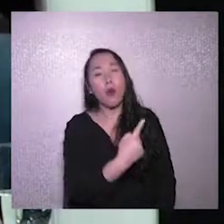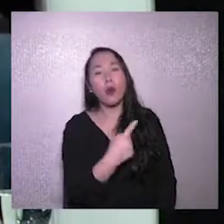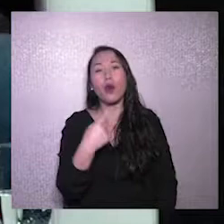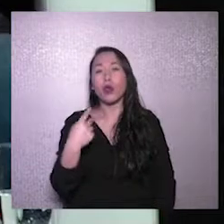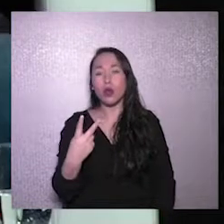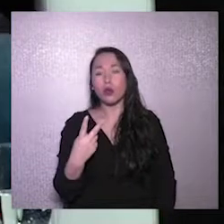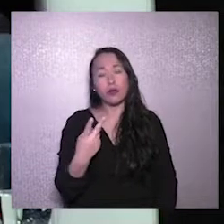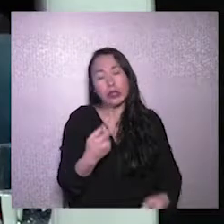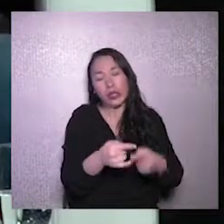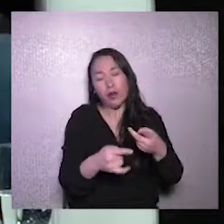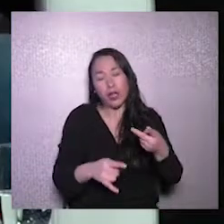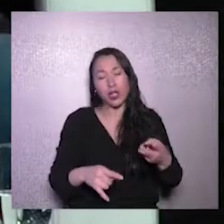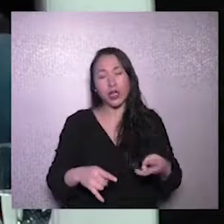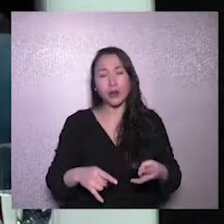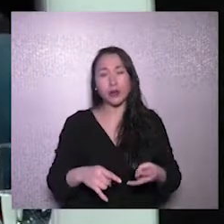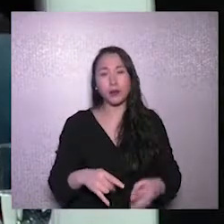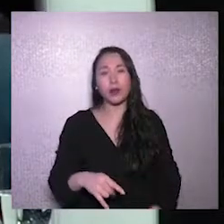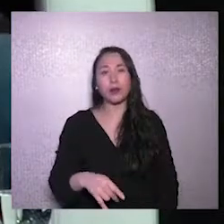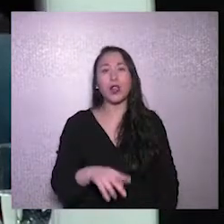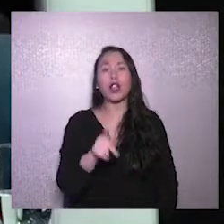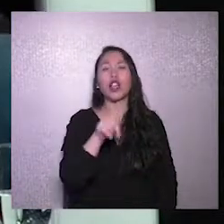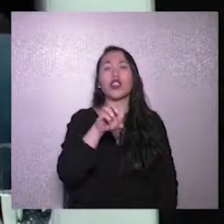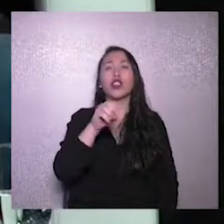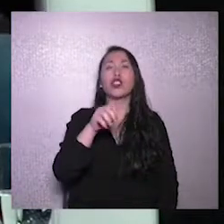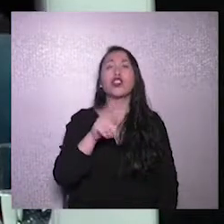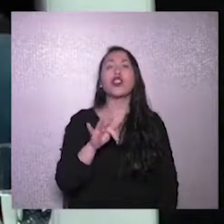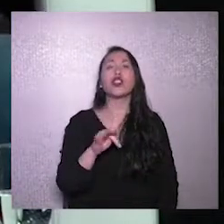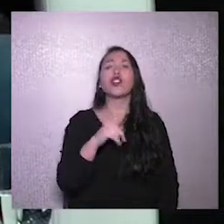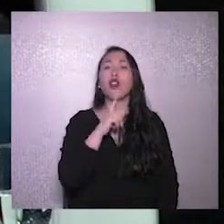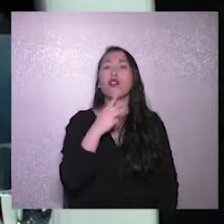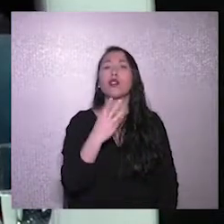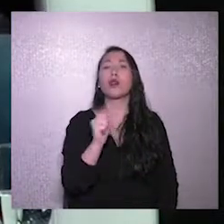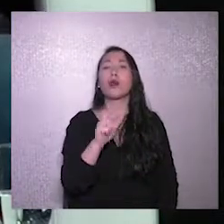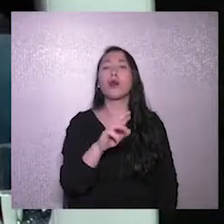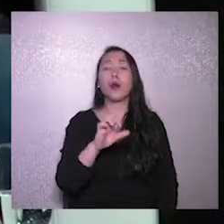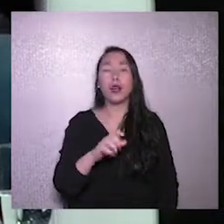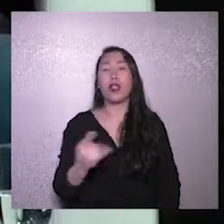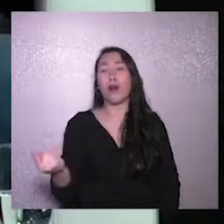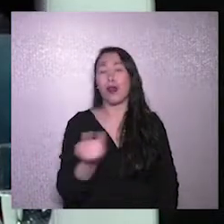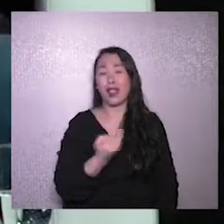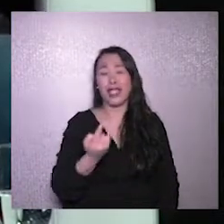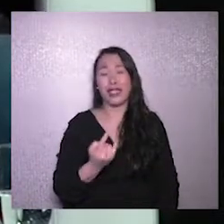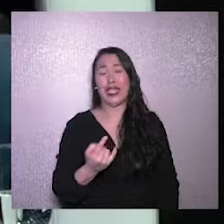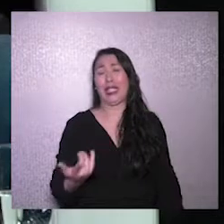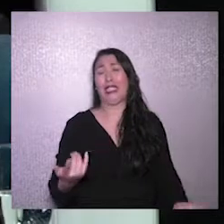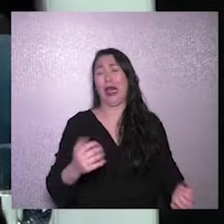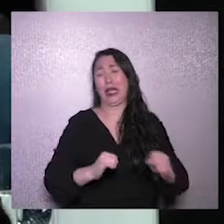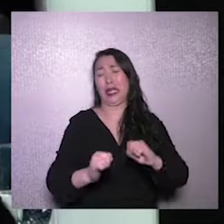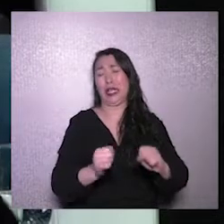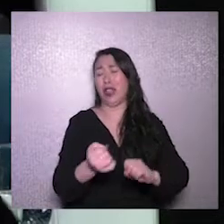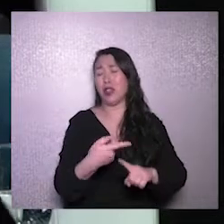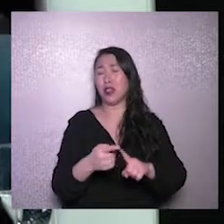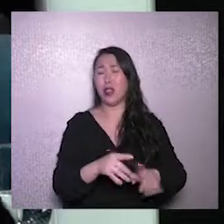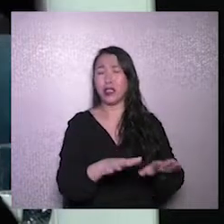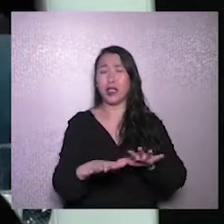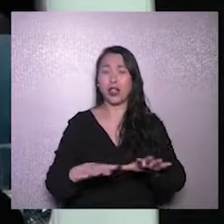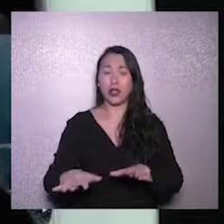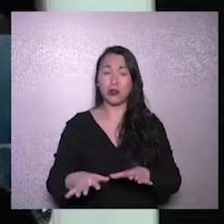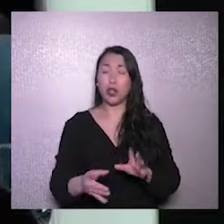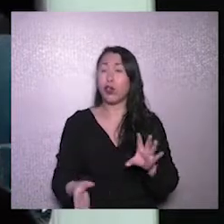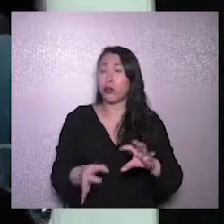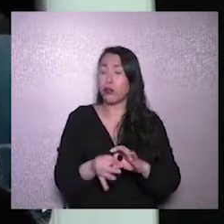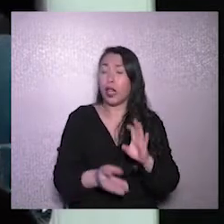etcétera, el software de emergencia y desastre, una serie de elementos que han ido asociados al desarrollo. Sin